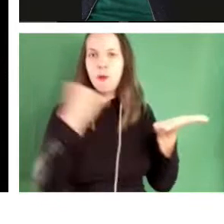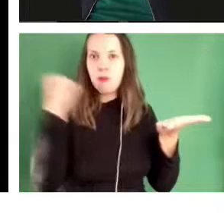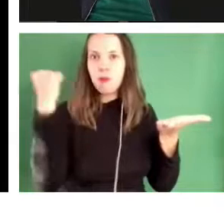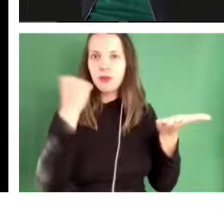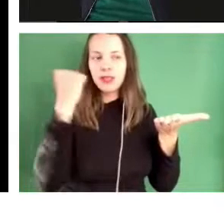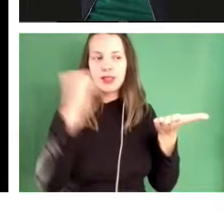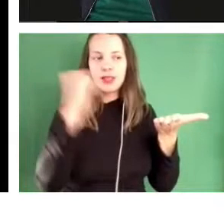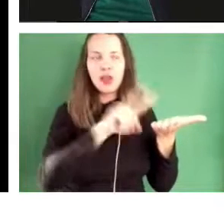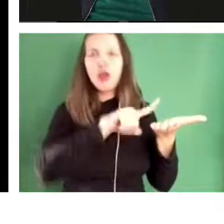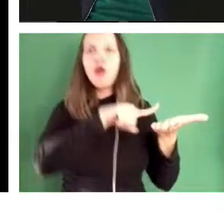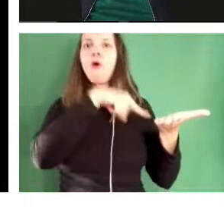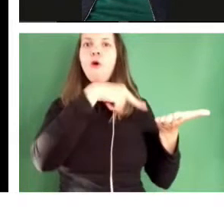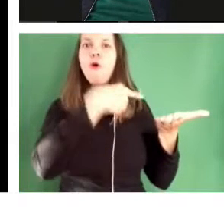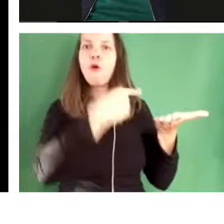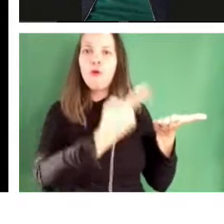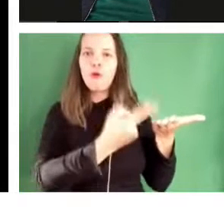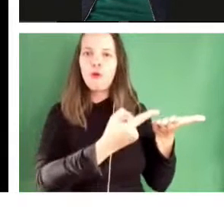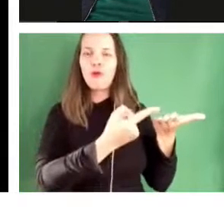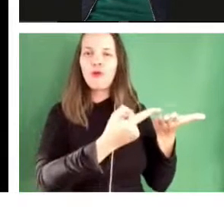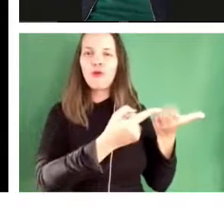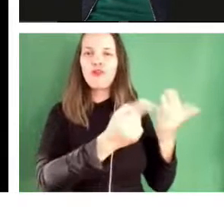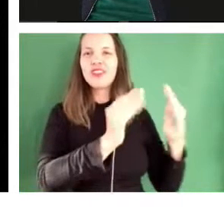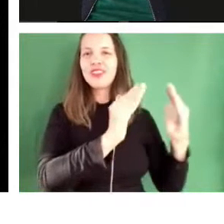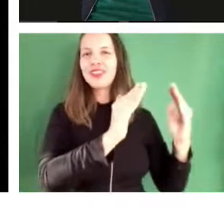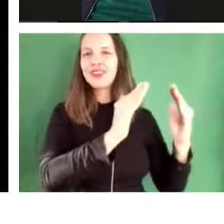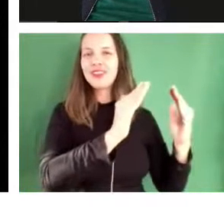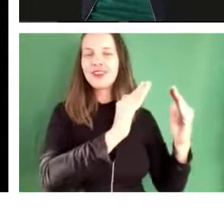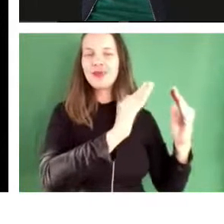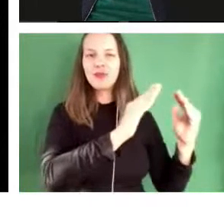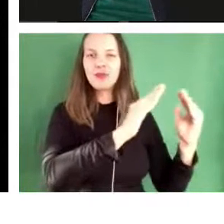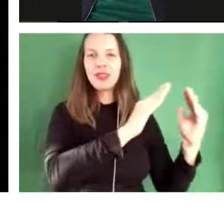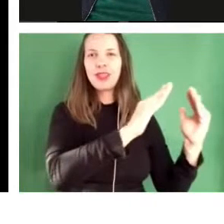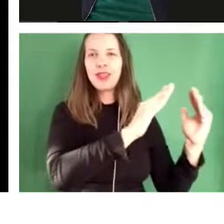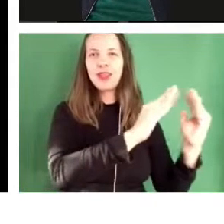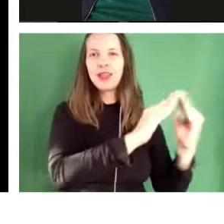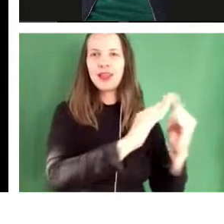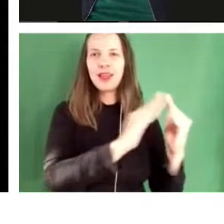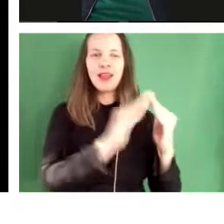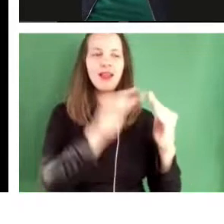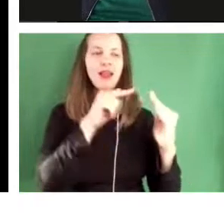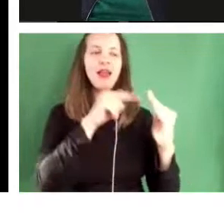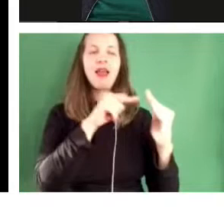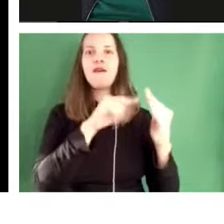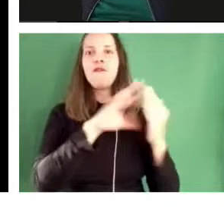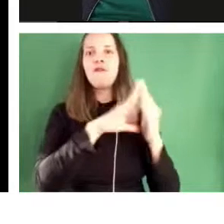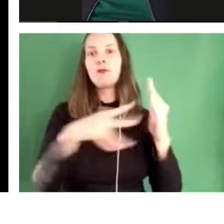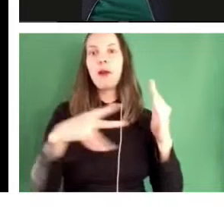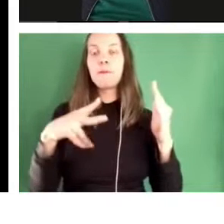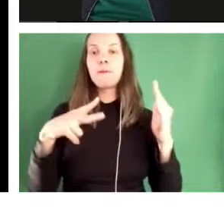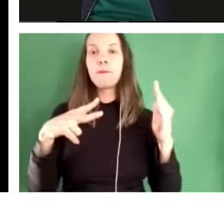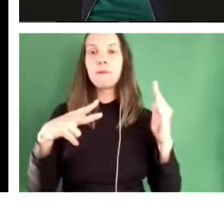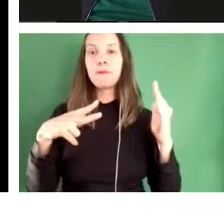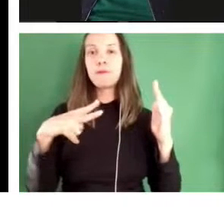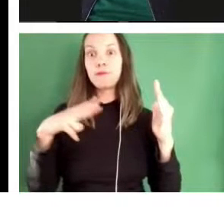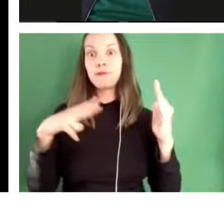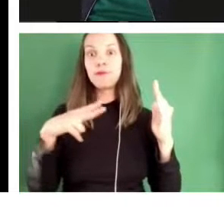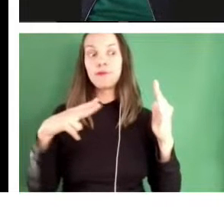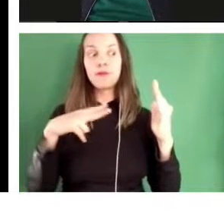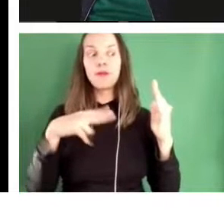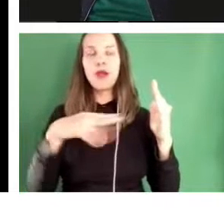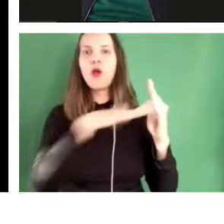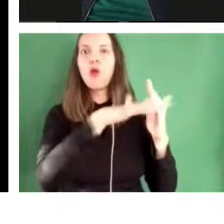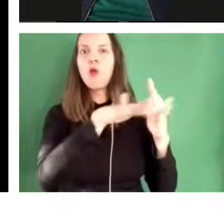vivienda de muy alta gama en la ciudad de Lima.